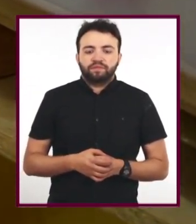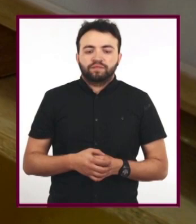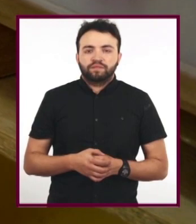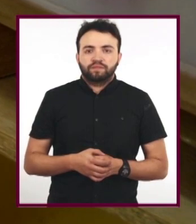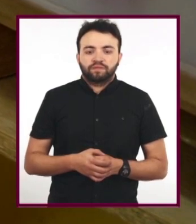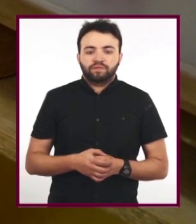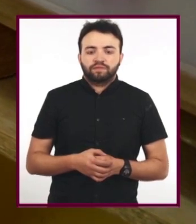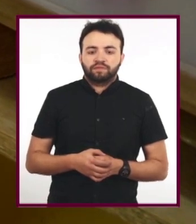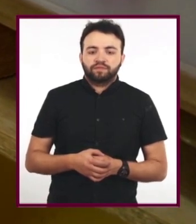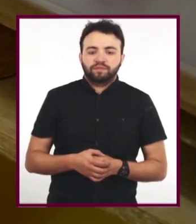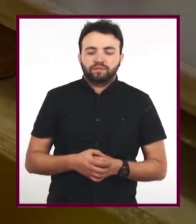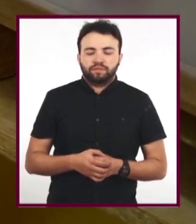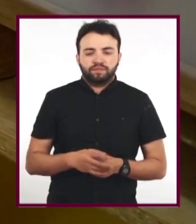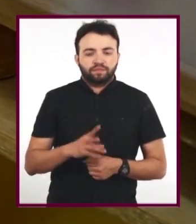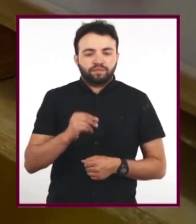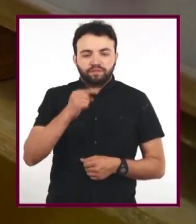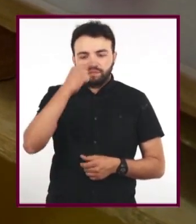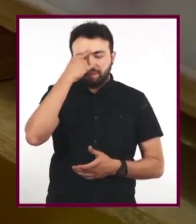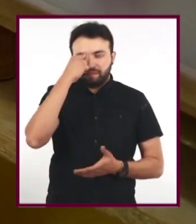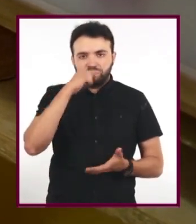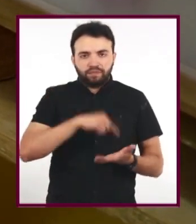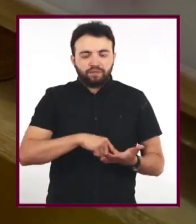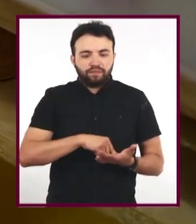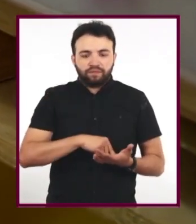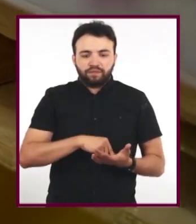No es cierto.